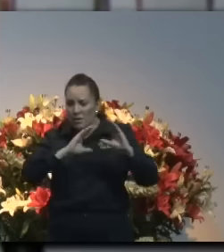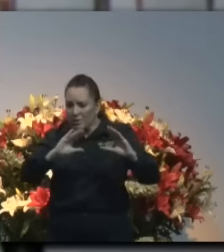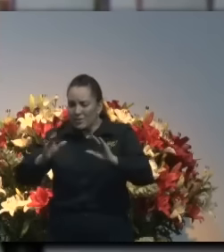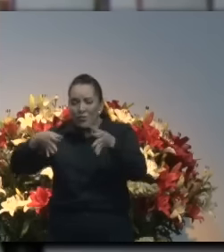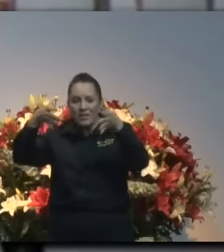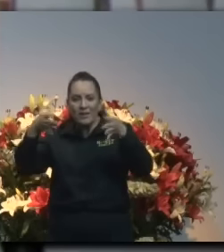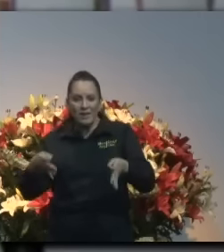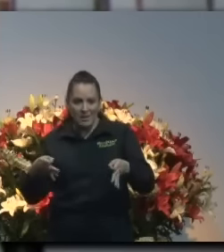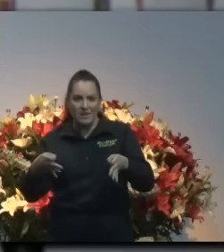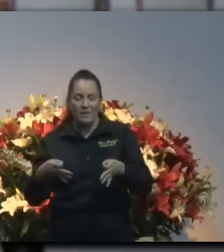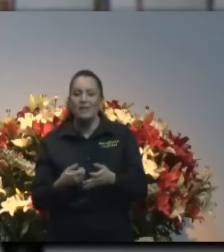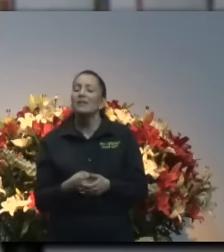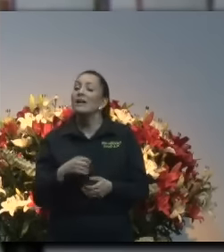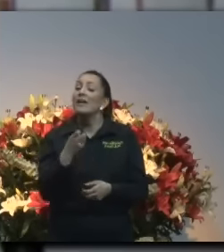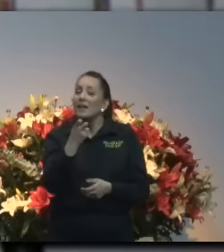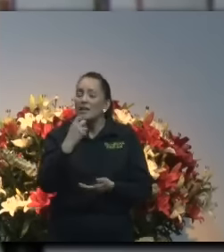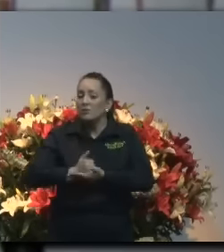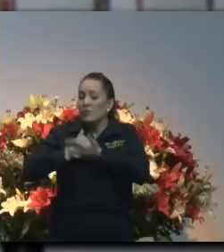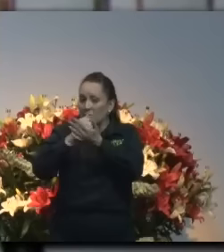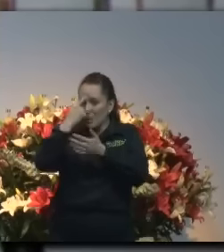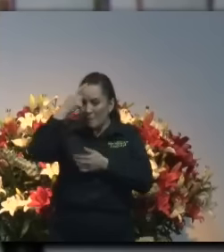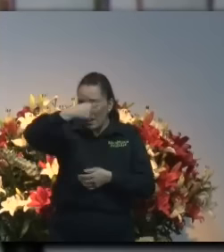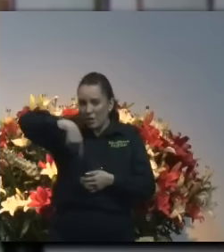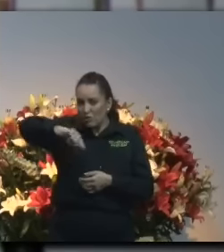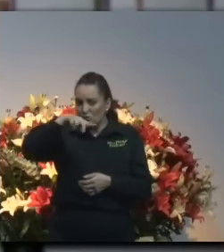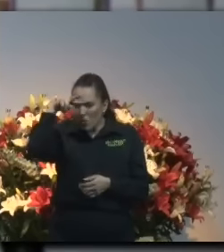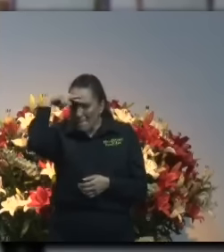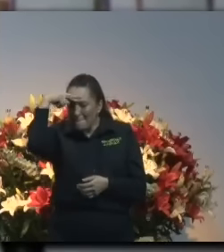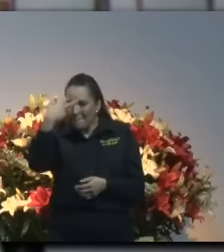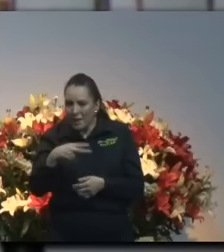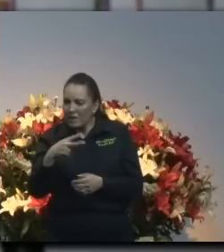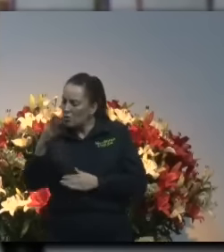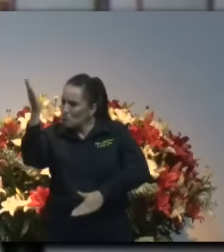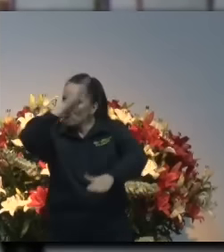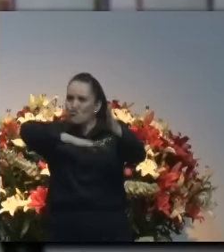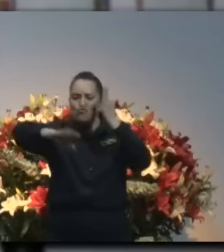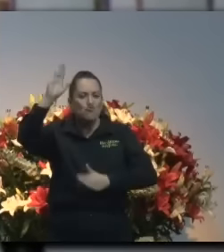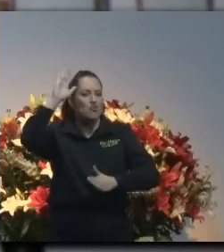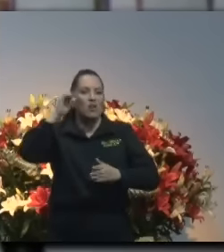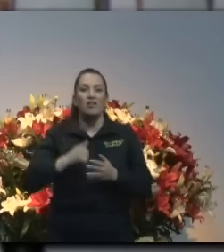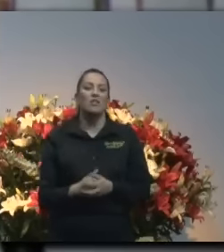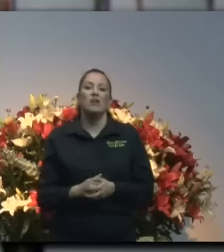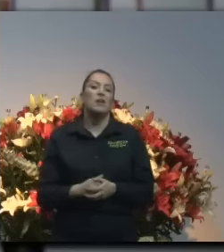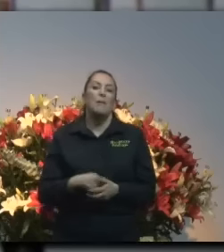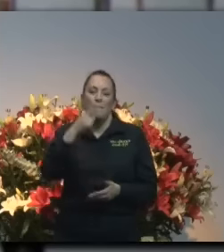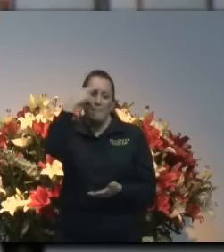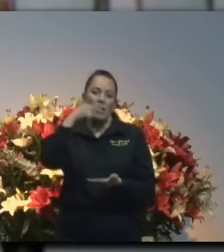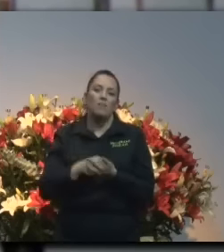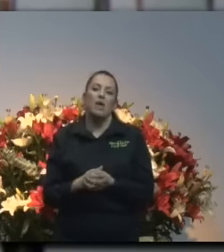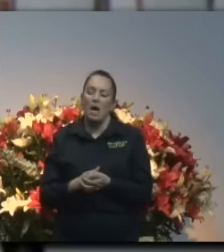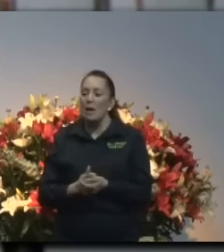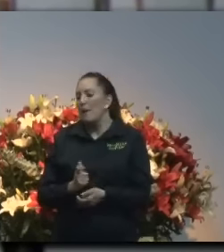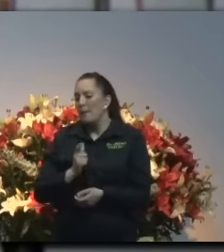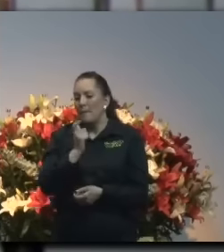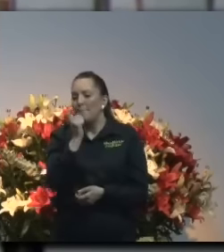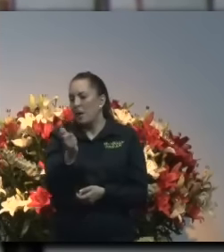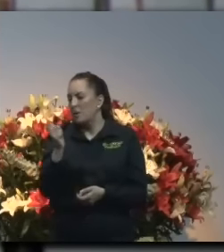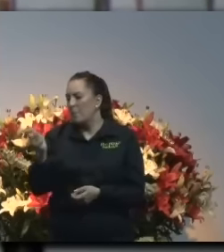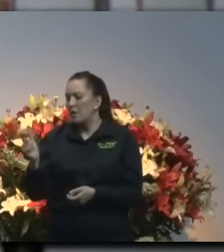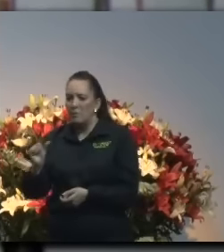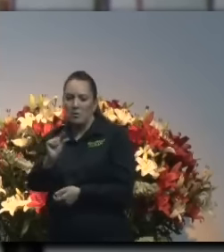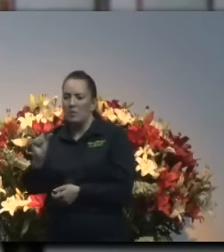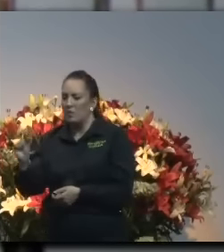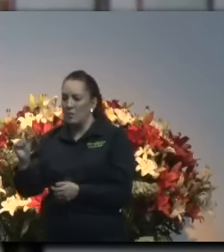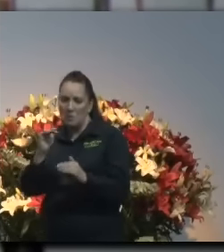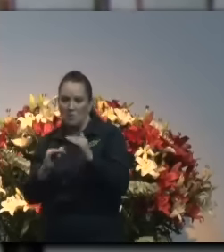va a hacer que como país salgamos adelante. A mí no me queda un consuelo de que suba el salario mínimo. Para mí sería que México